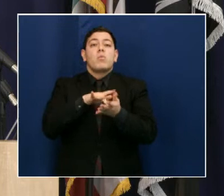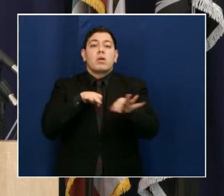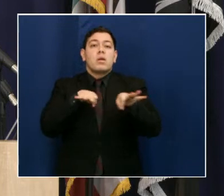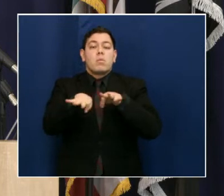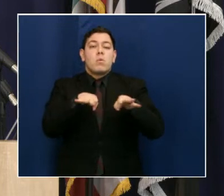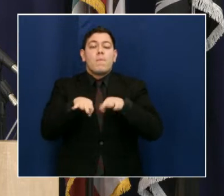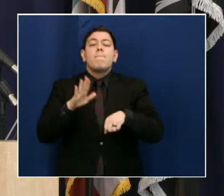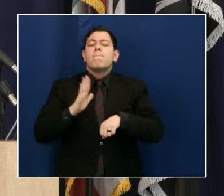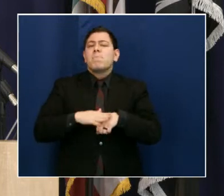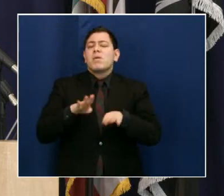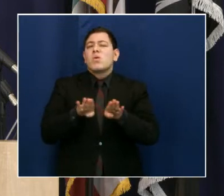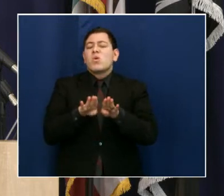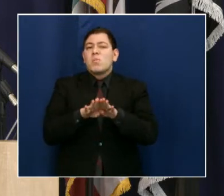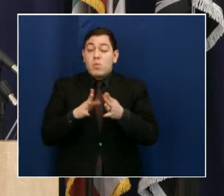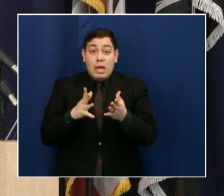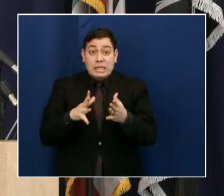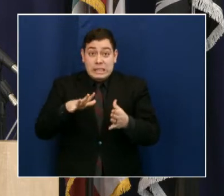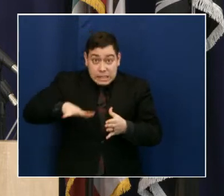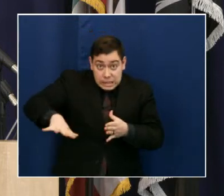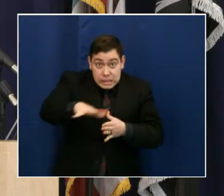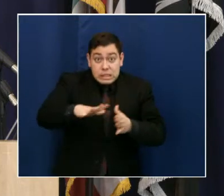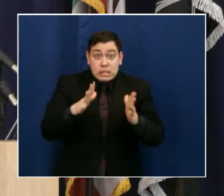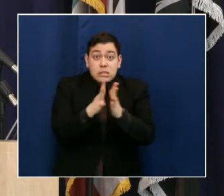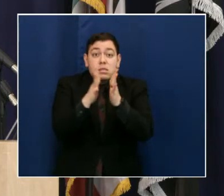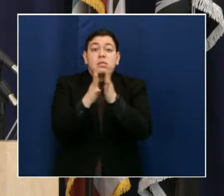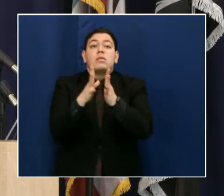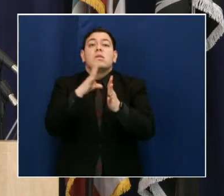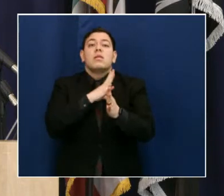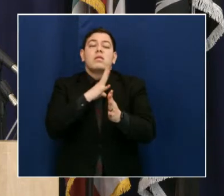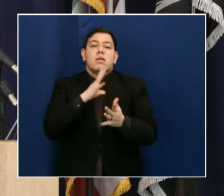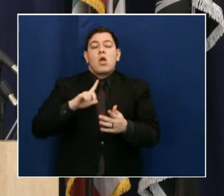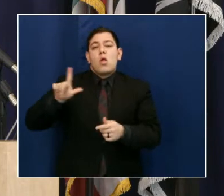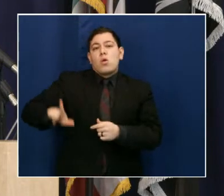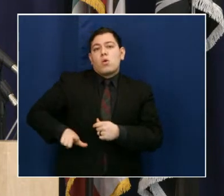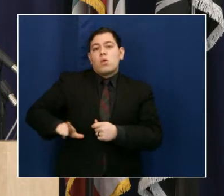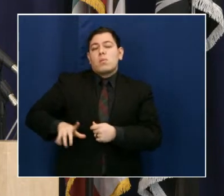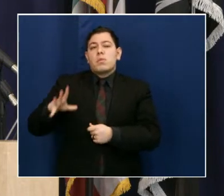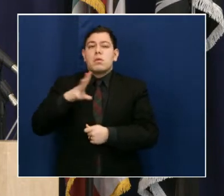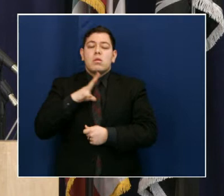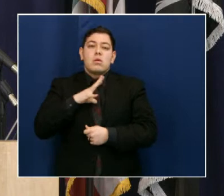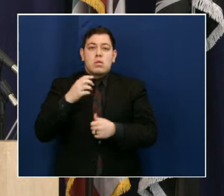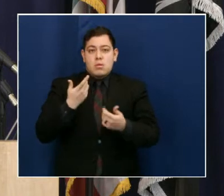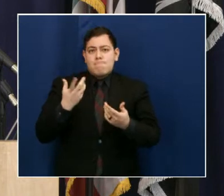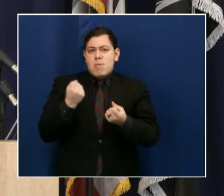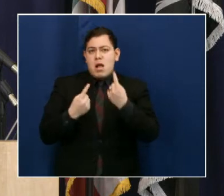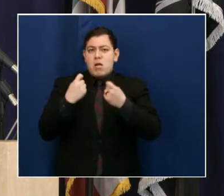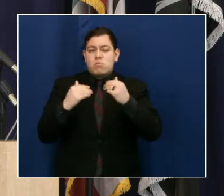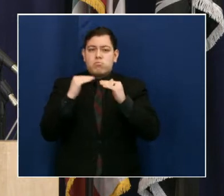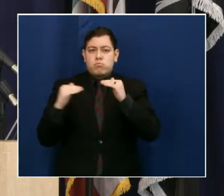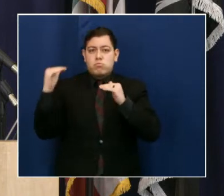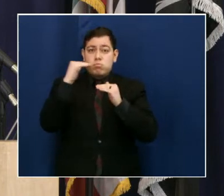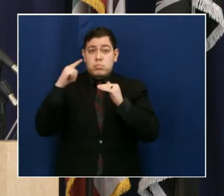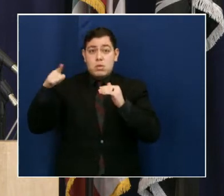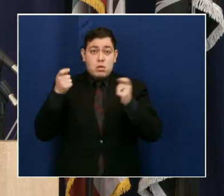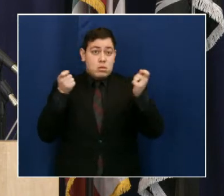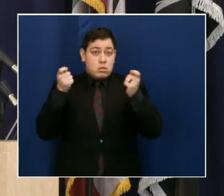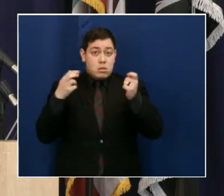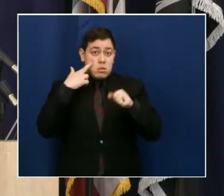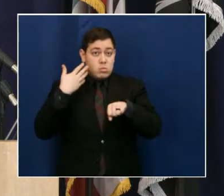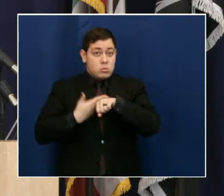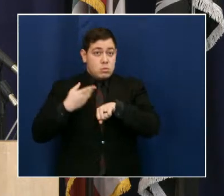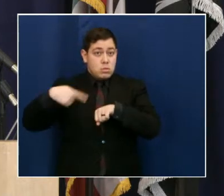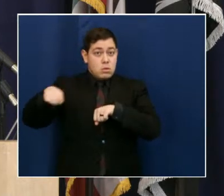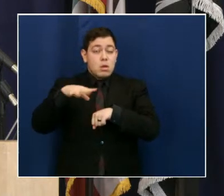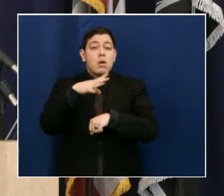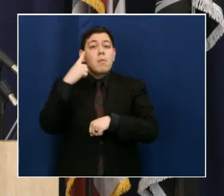nada, es trabajo de comunidad con nuestros regidores, con nuestros alcaldes en el condado y en el estado, para poder estar